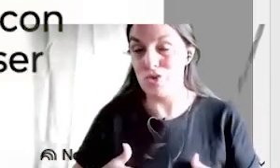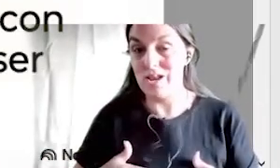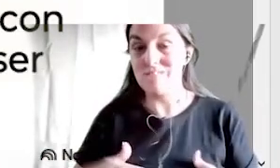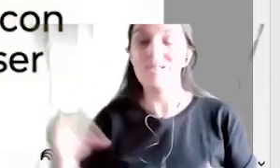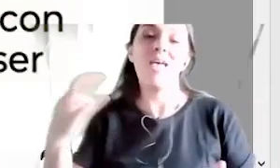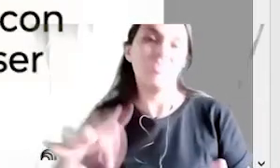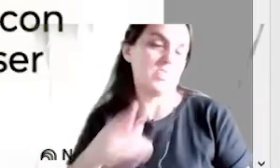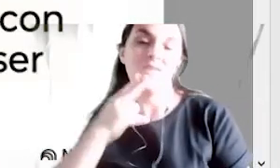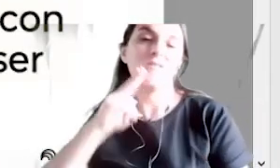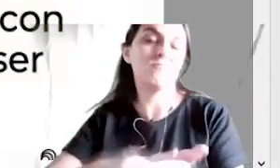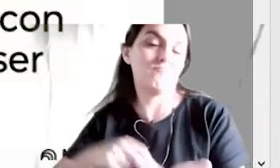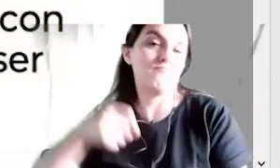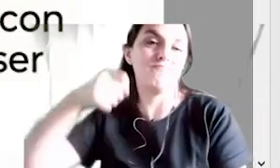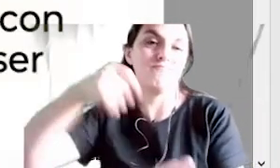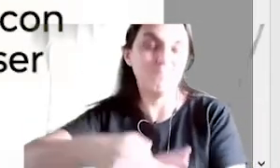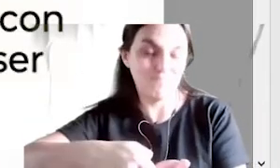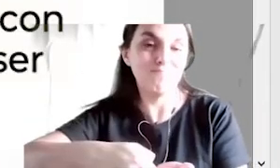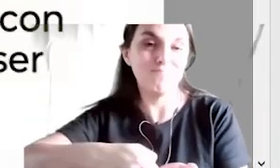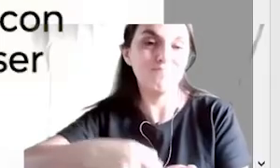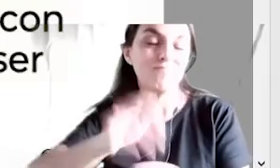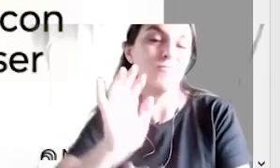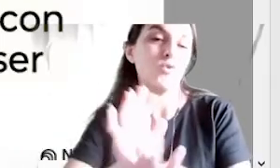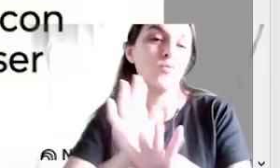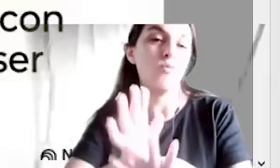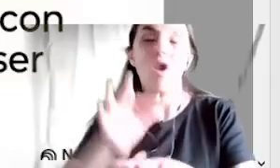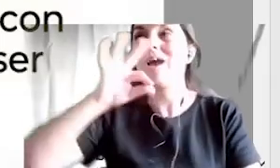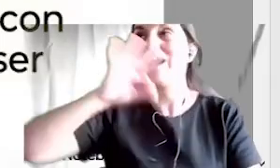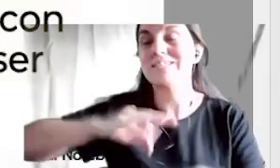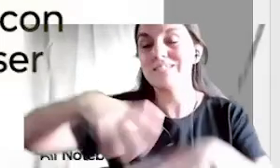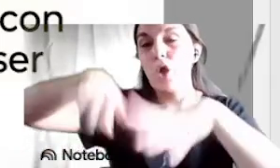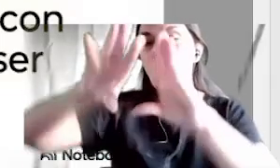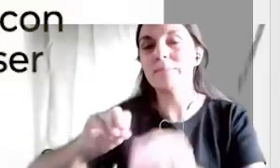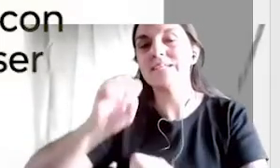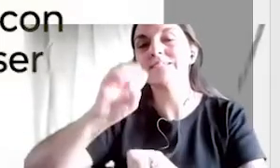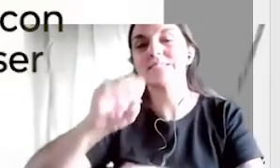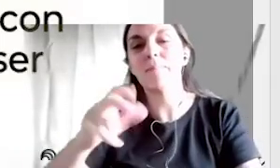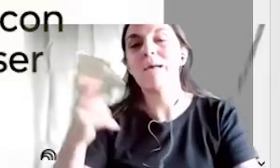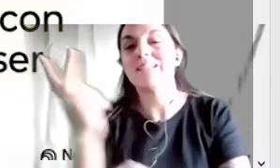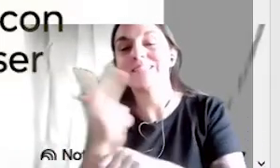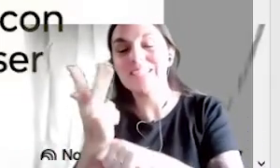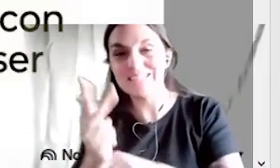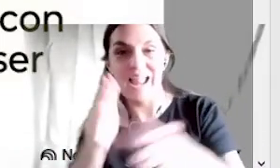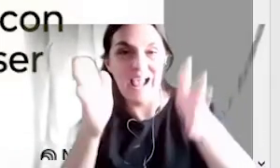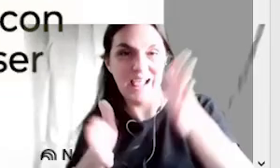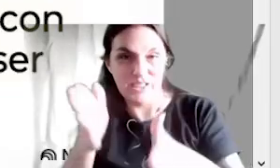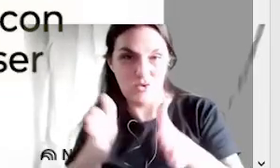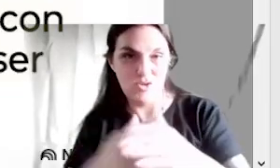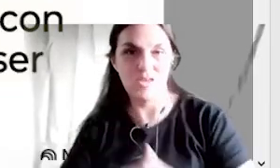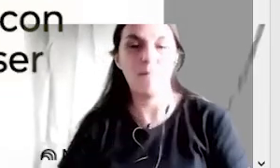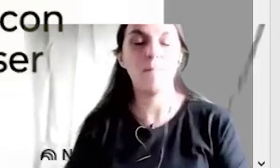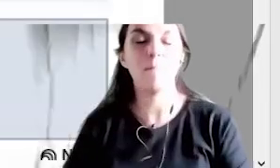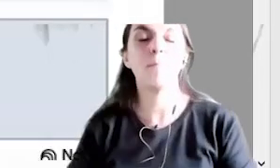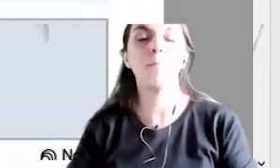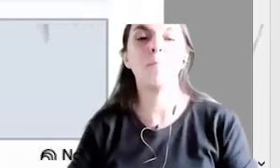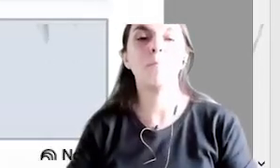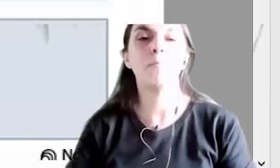tributar se considera todas las ganancias como renta de tercera categoría.